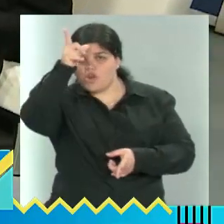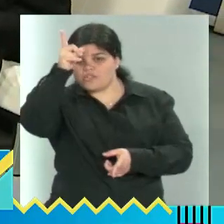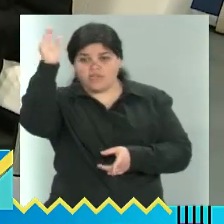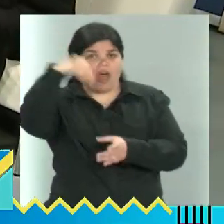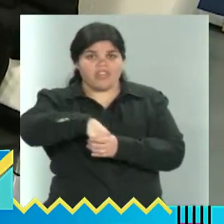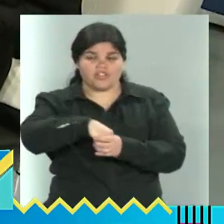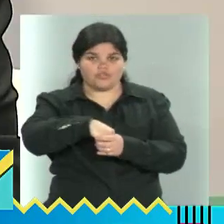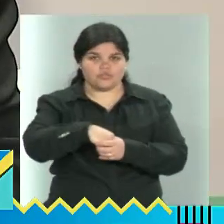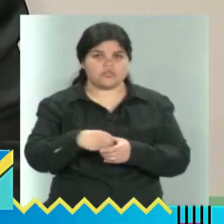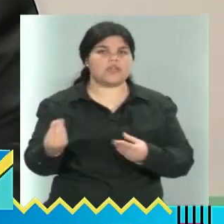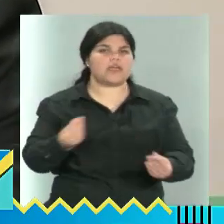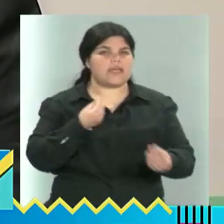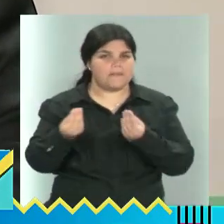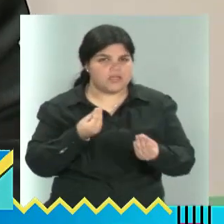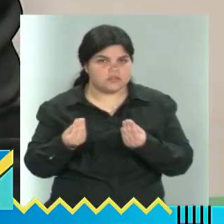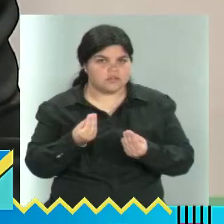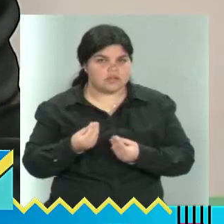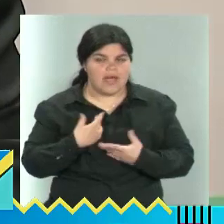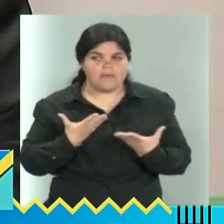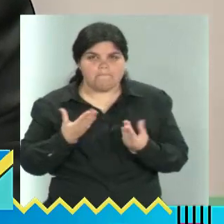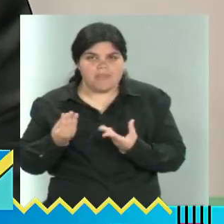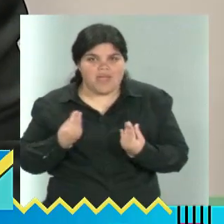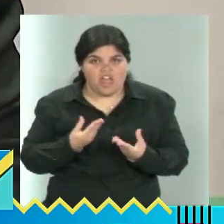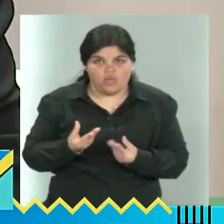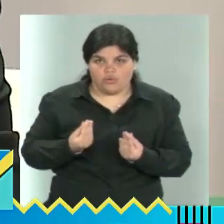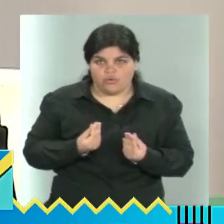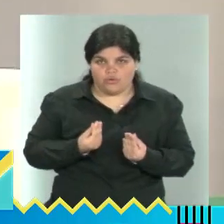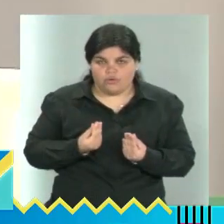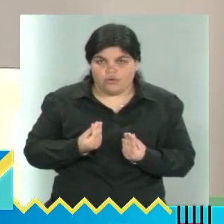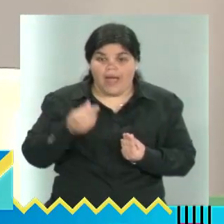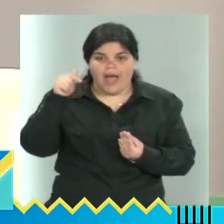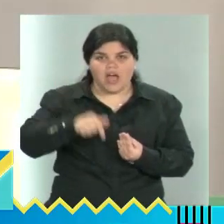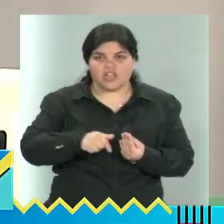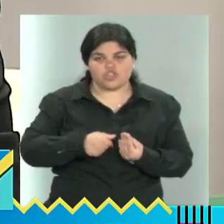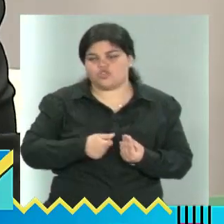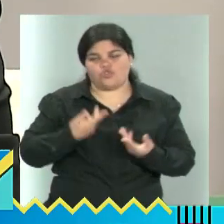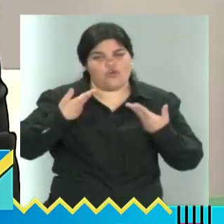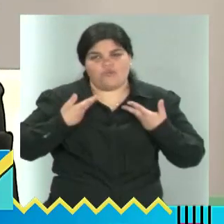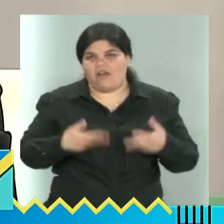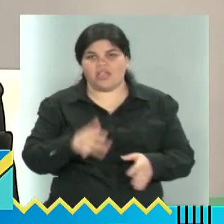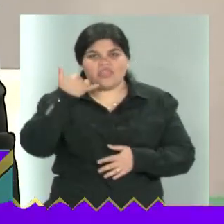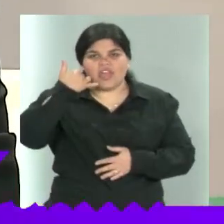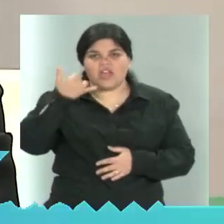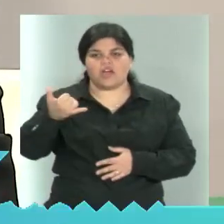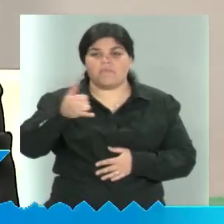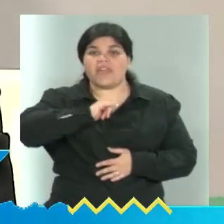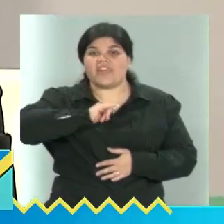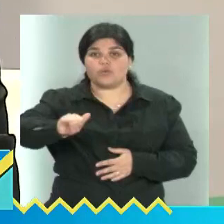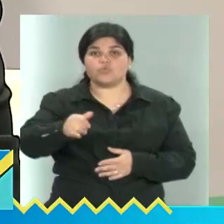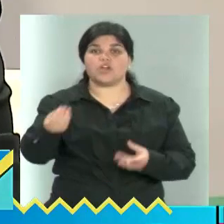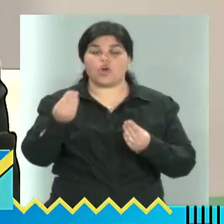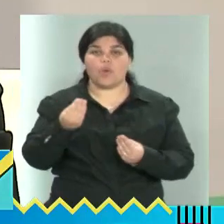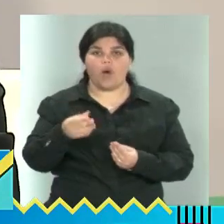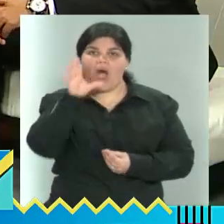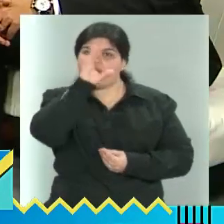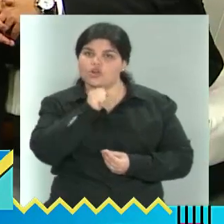los denunciantes tienen algún temor en relación a ello. Y por eso generalmente las denuncias, la mayoría son anónimas. Bien. La gran mayoría